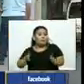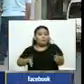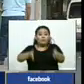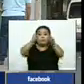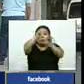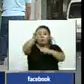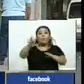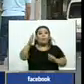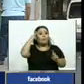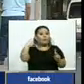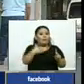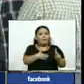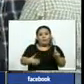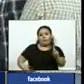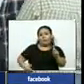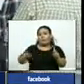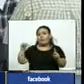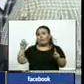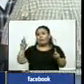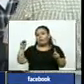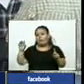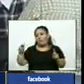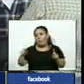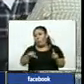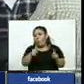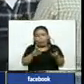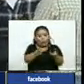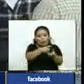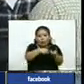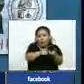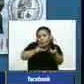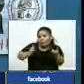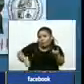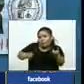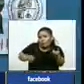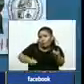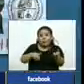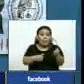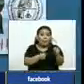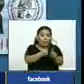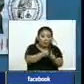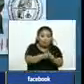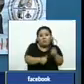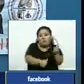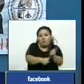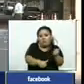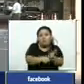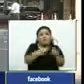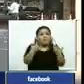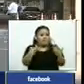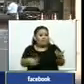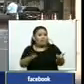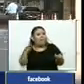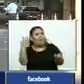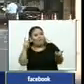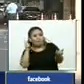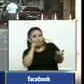pues la presidenta Carmen Elena Rivas y el resto de los magistrados propietarios y suplentes tienen una demanda